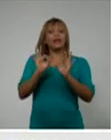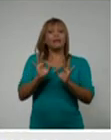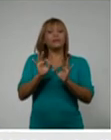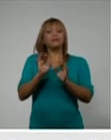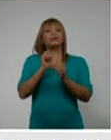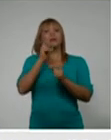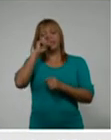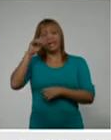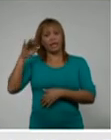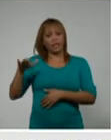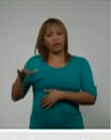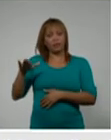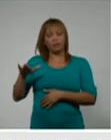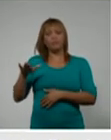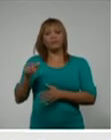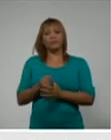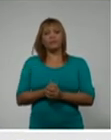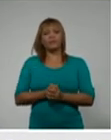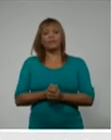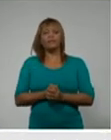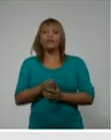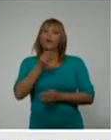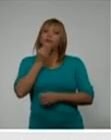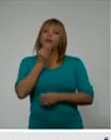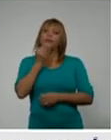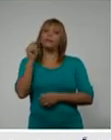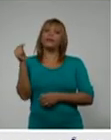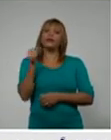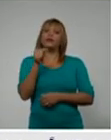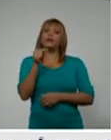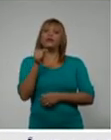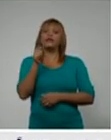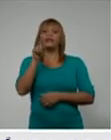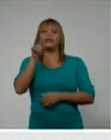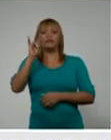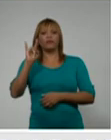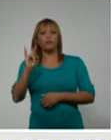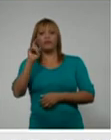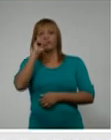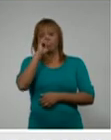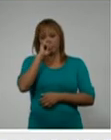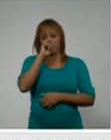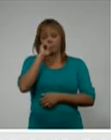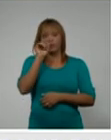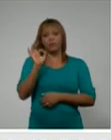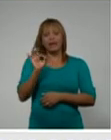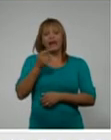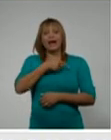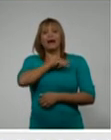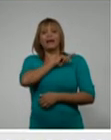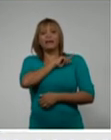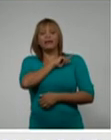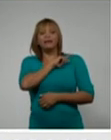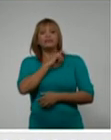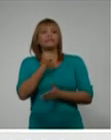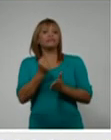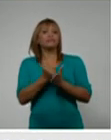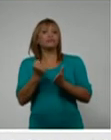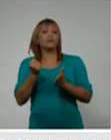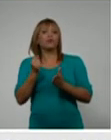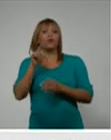pediátricas, pudiéramos decir los menores de 19 años, en el día de ayer se diagnostican